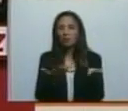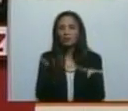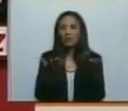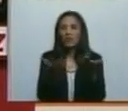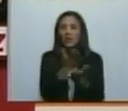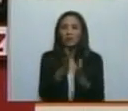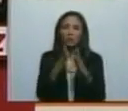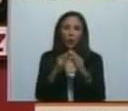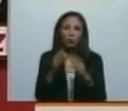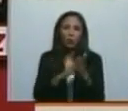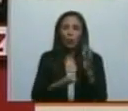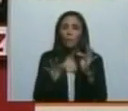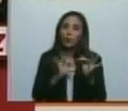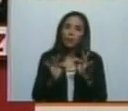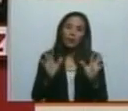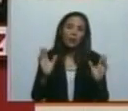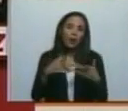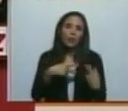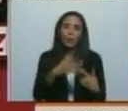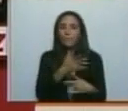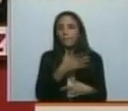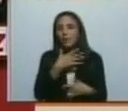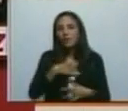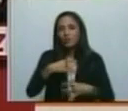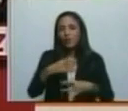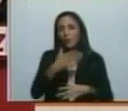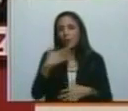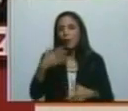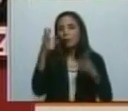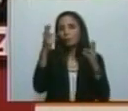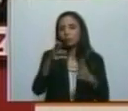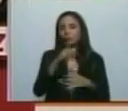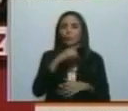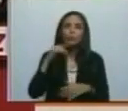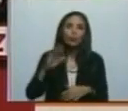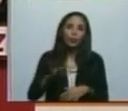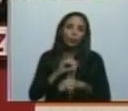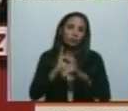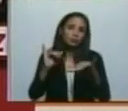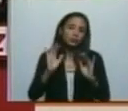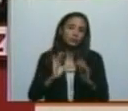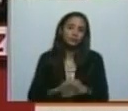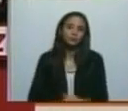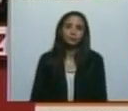No estaban preparados para eso. No estaban preparados para eso.